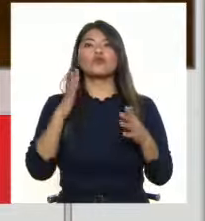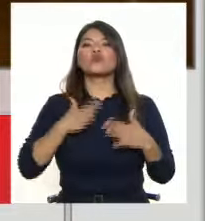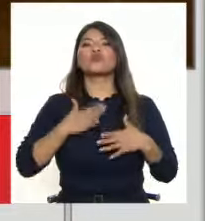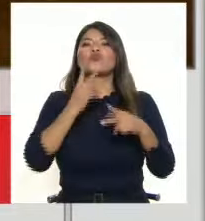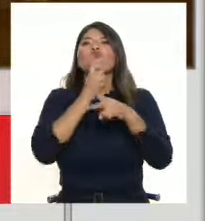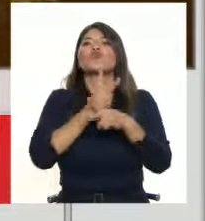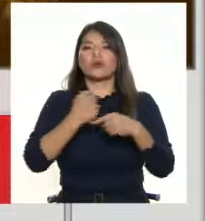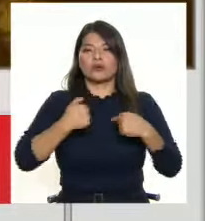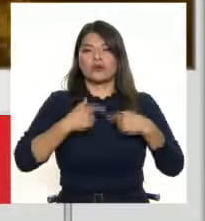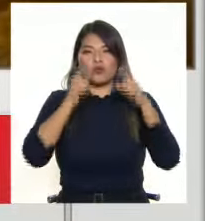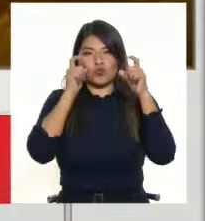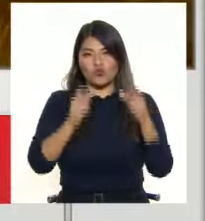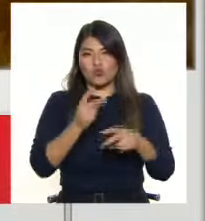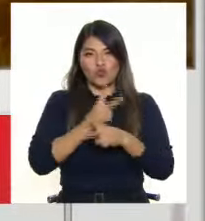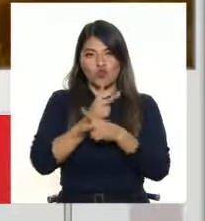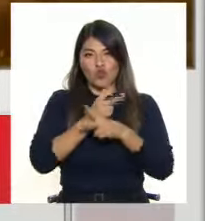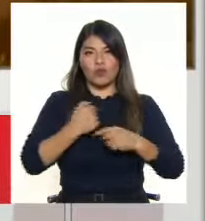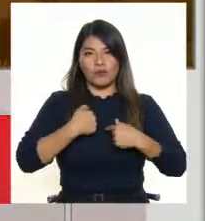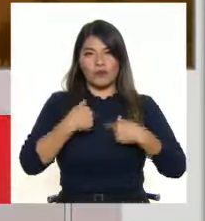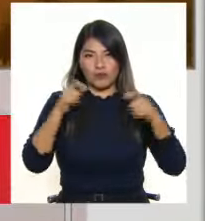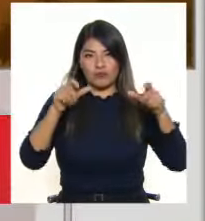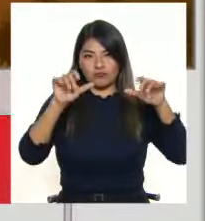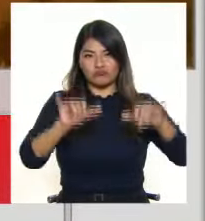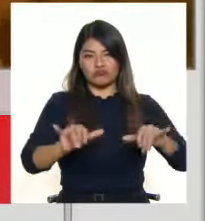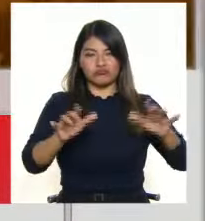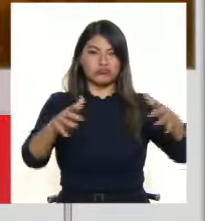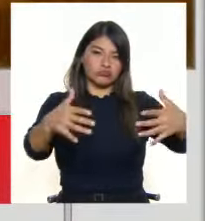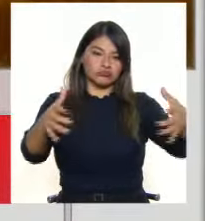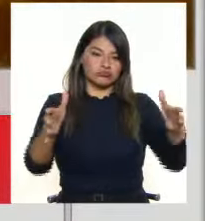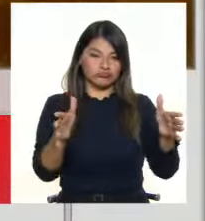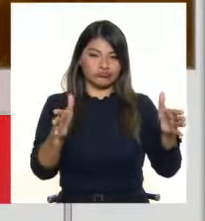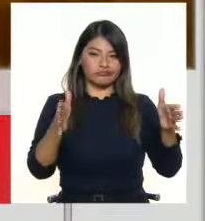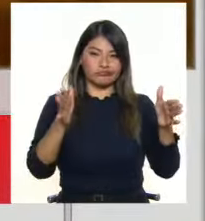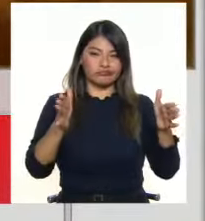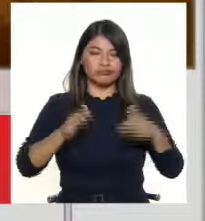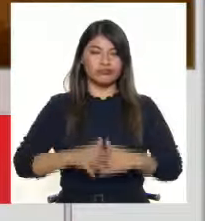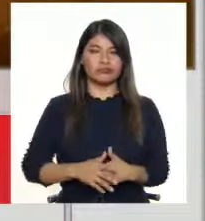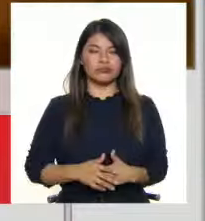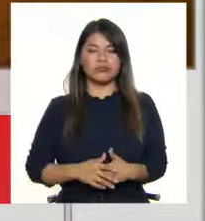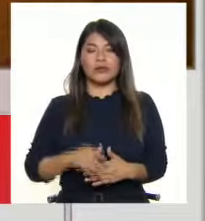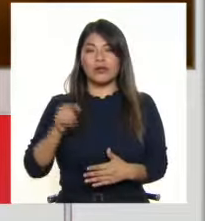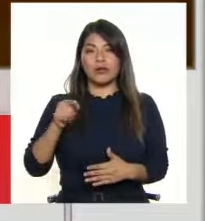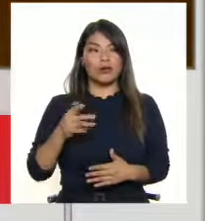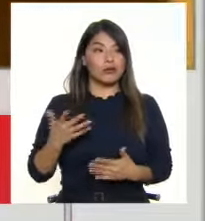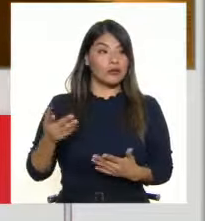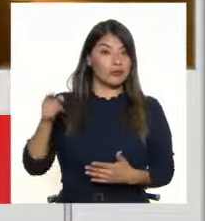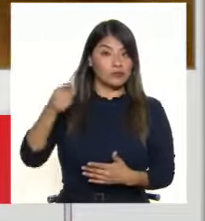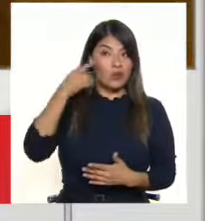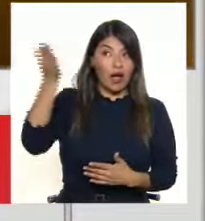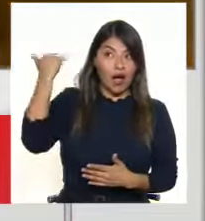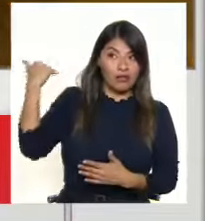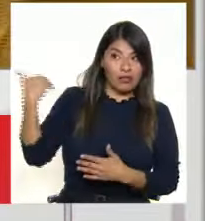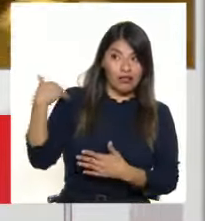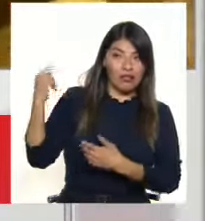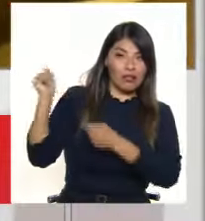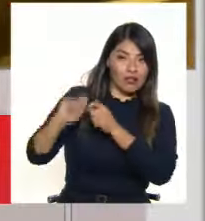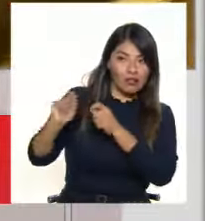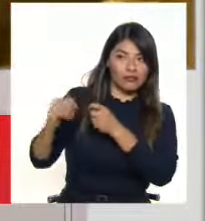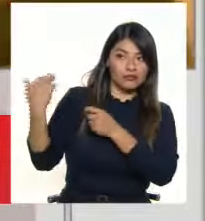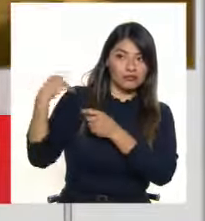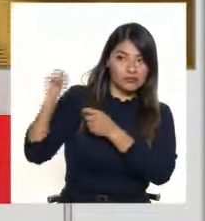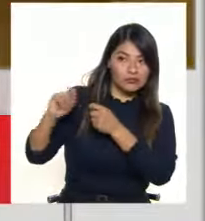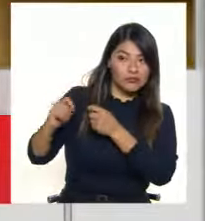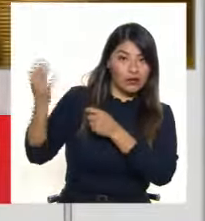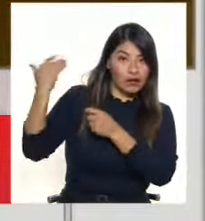acá mi negocio, mis juegos, pues. Entonces, prácticamente... ¿Tenías algún tipo de amenazas por alguna